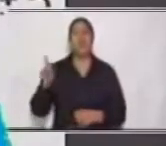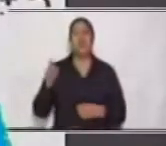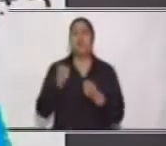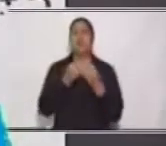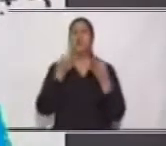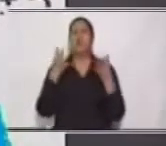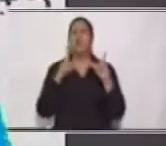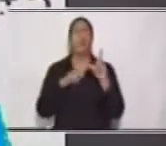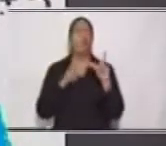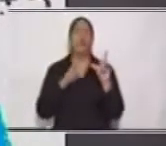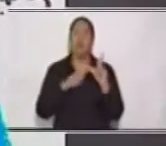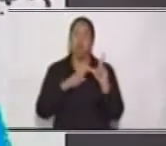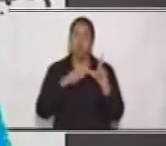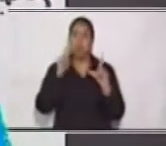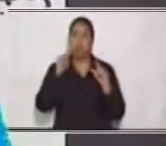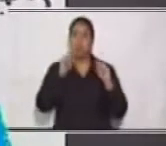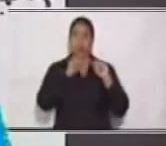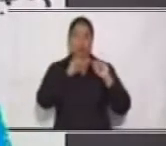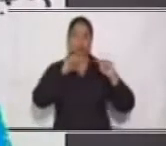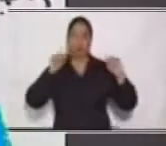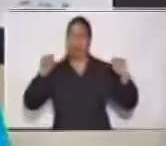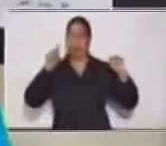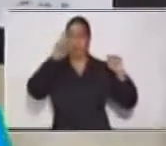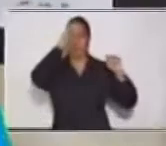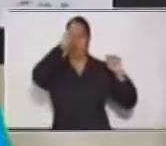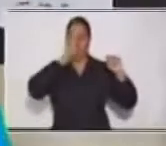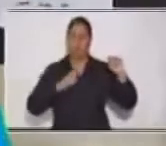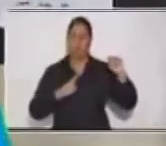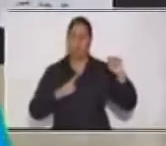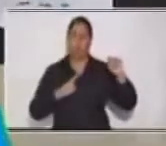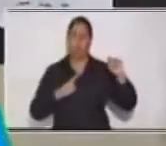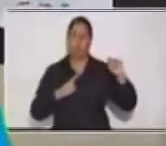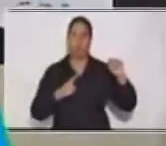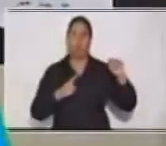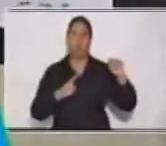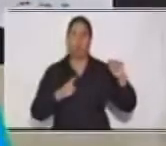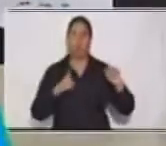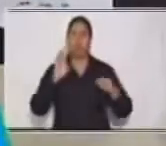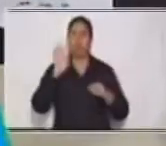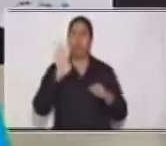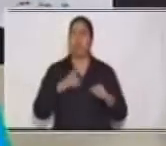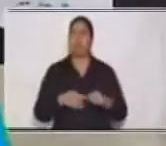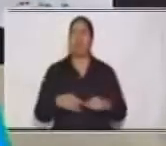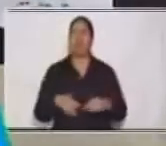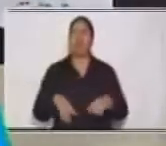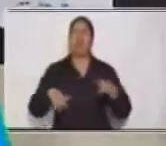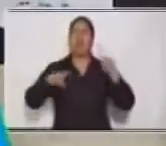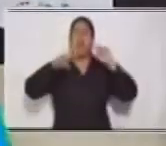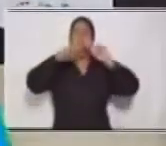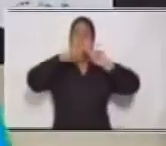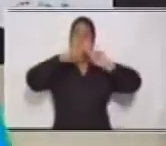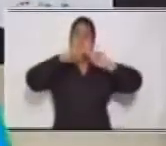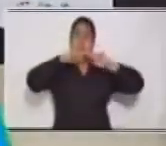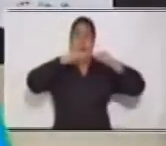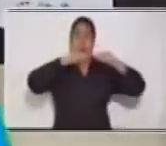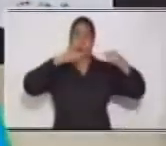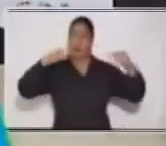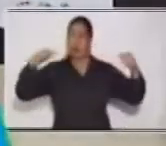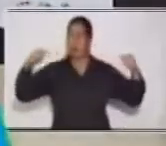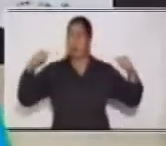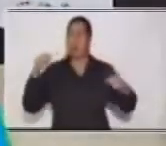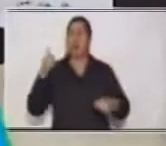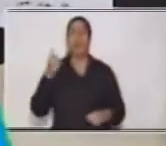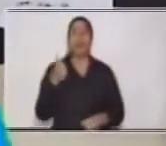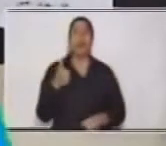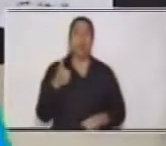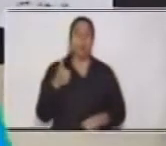en nuestro plano cartesiano. Entonces vamos a trazar en el eje X el valor A. ¿Por qué lo vamos a